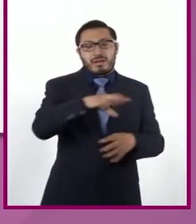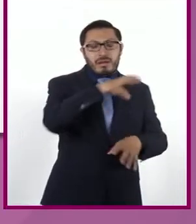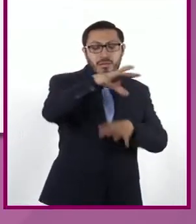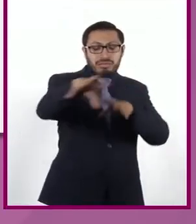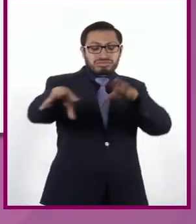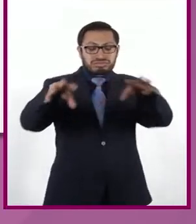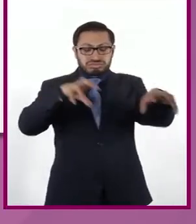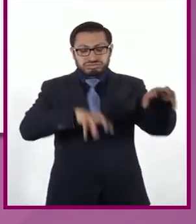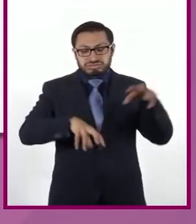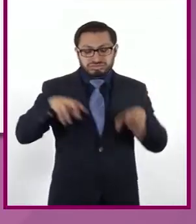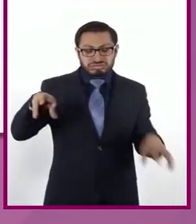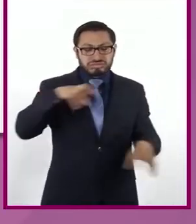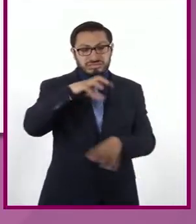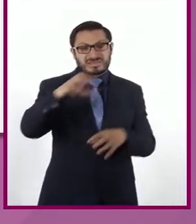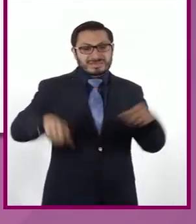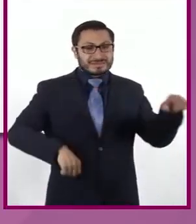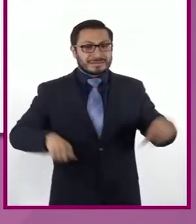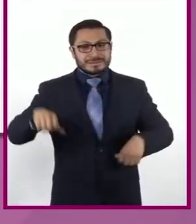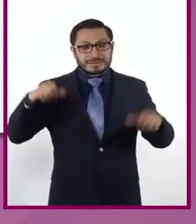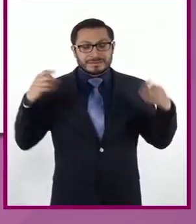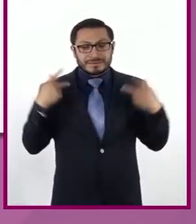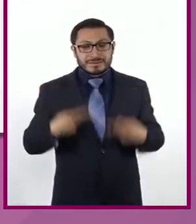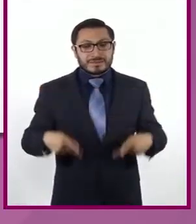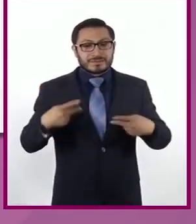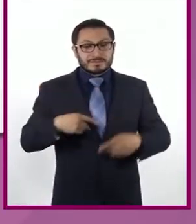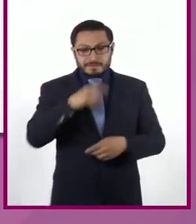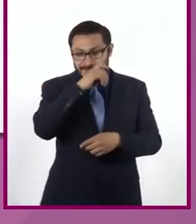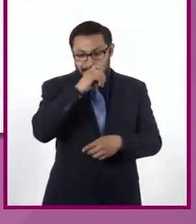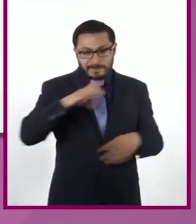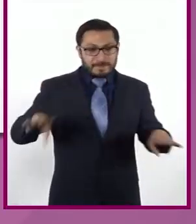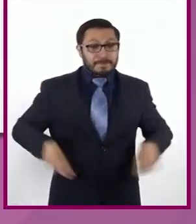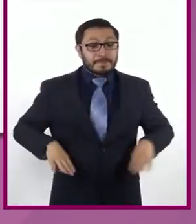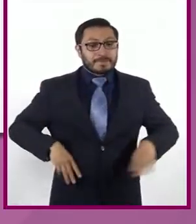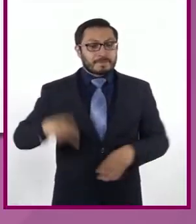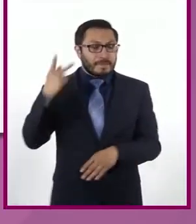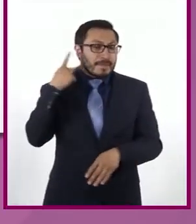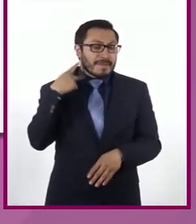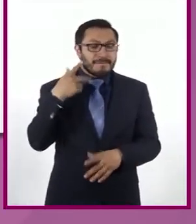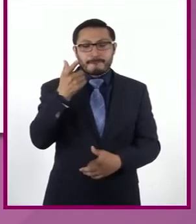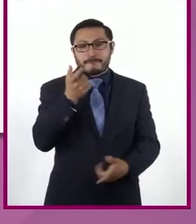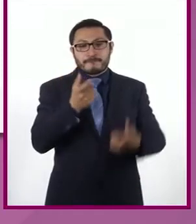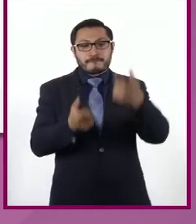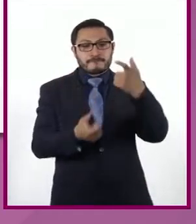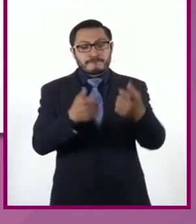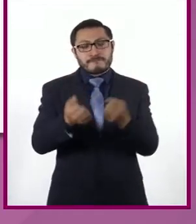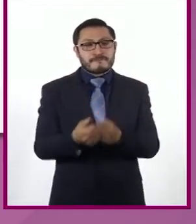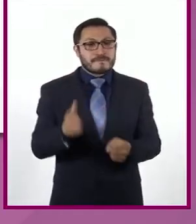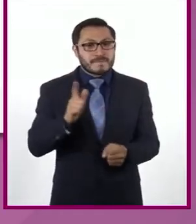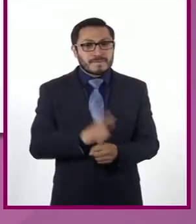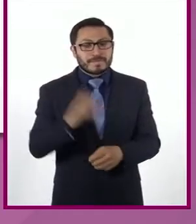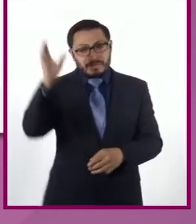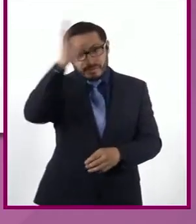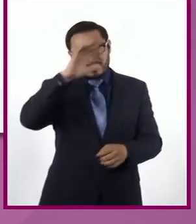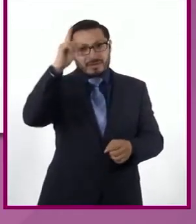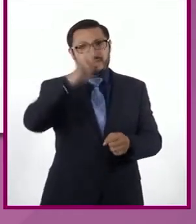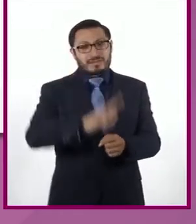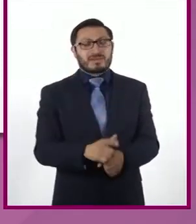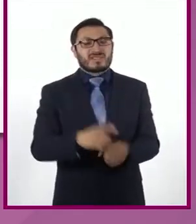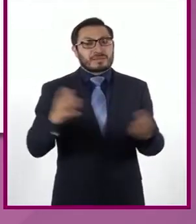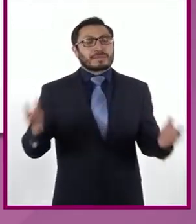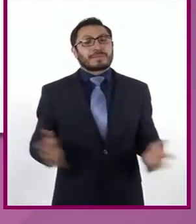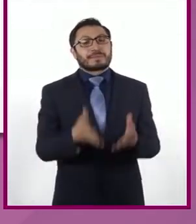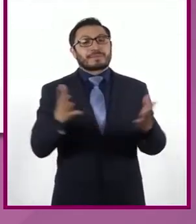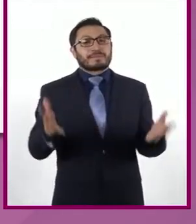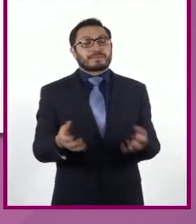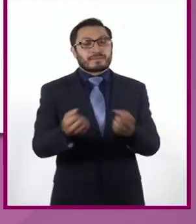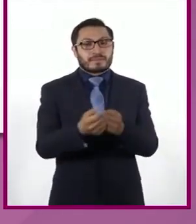actividad humana. Surgieron las características políticas, económicas, sociales y culturales que integraron a